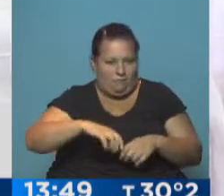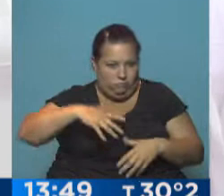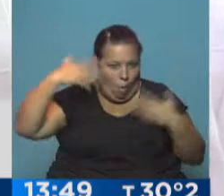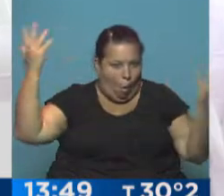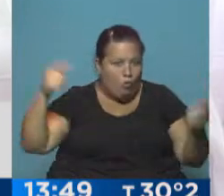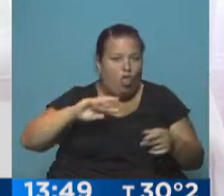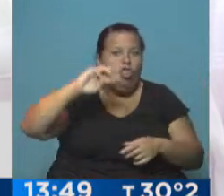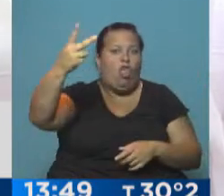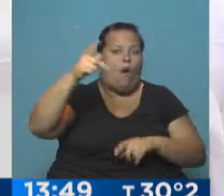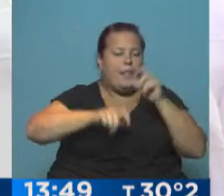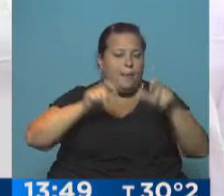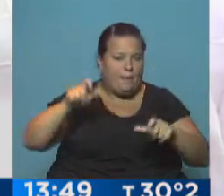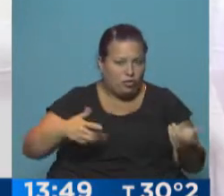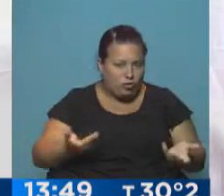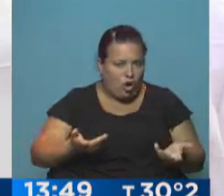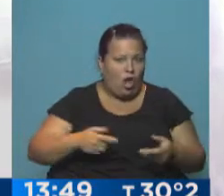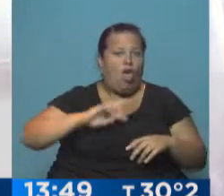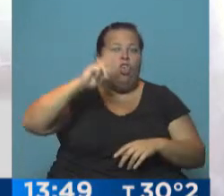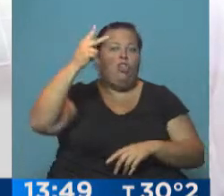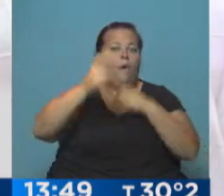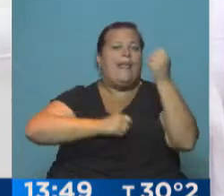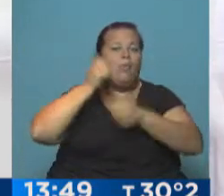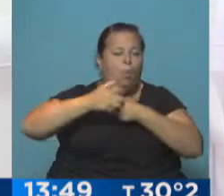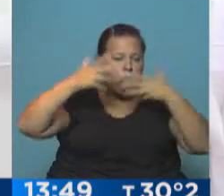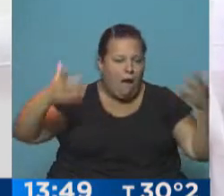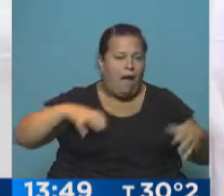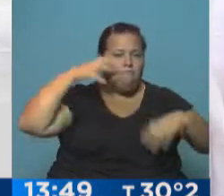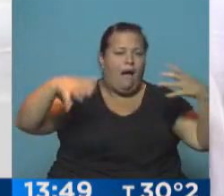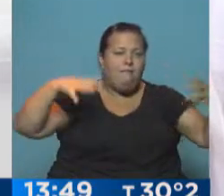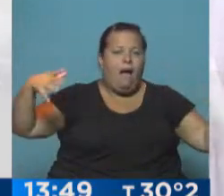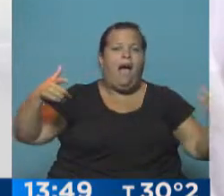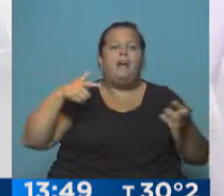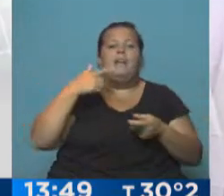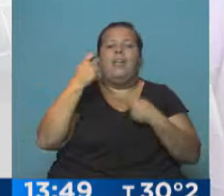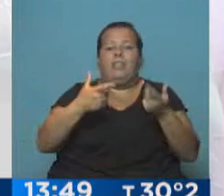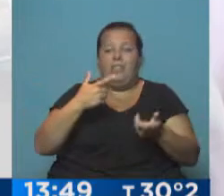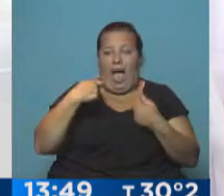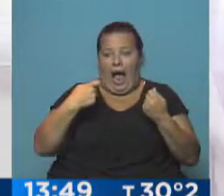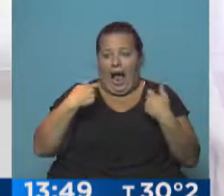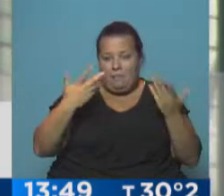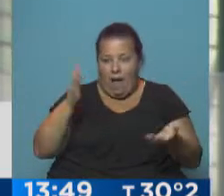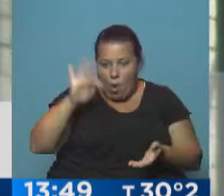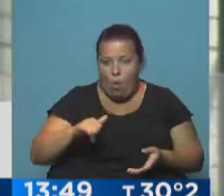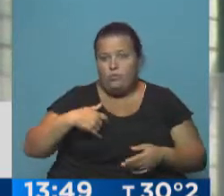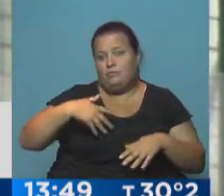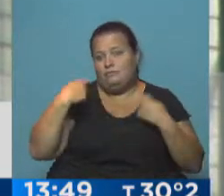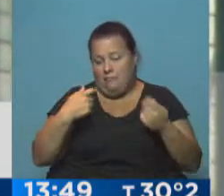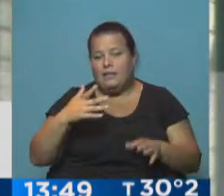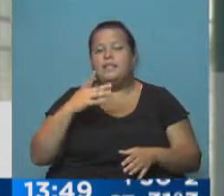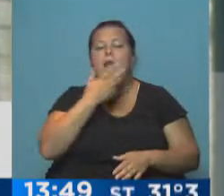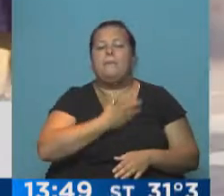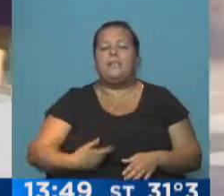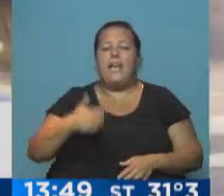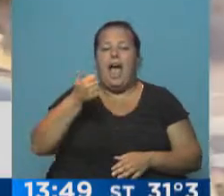decir, que está el doble de habitantes, el doble de industrialización, el doble de generación y, por supuesto, hay un consumo aún mayor. El titular